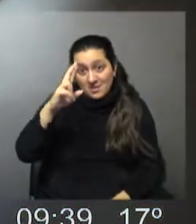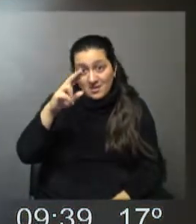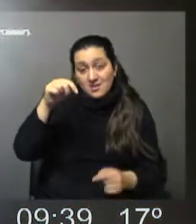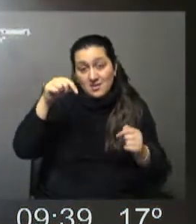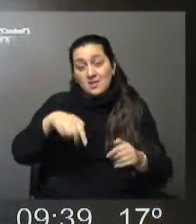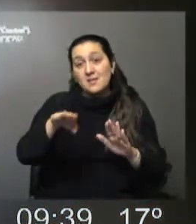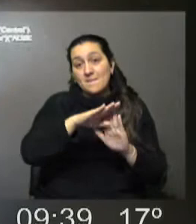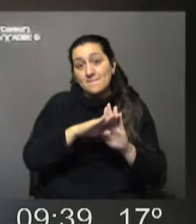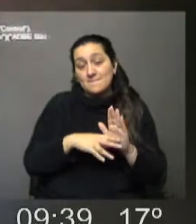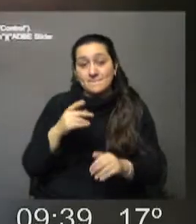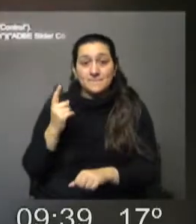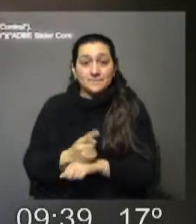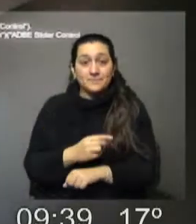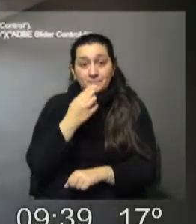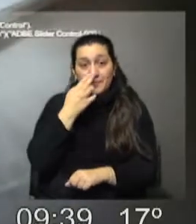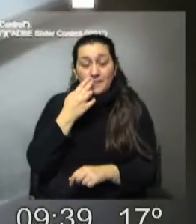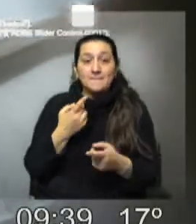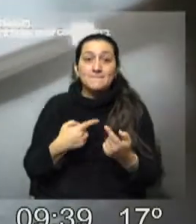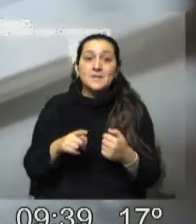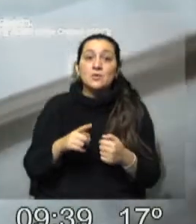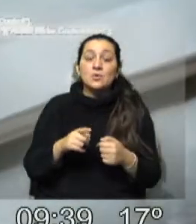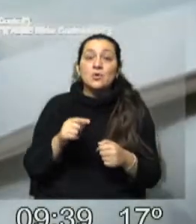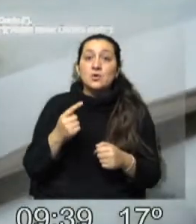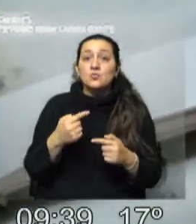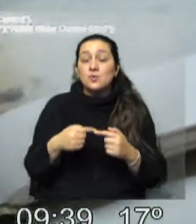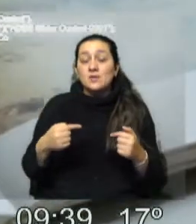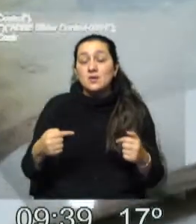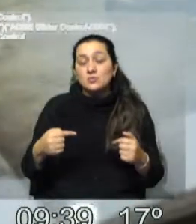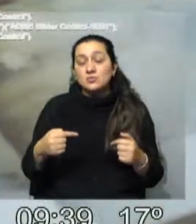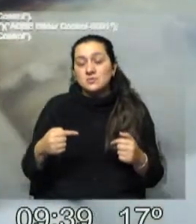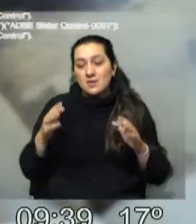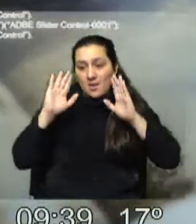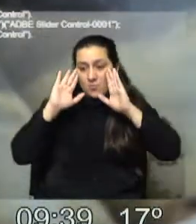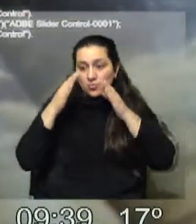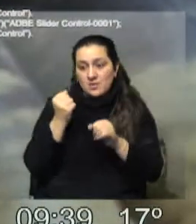estas medidas, ¿sí? Pero, y esto es una de las cosas a la que apunta el trabajo,